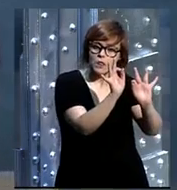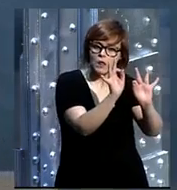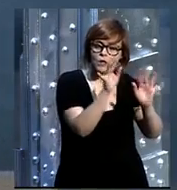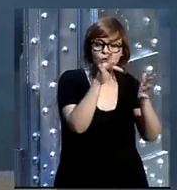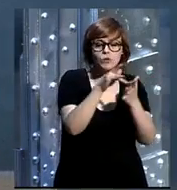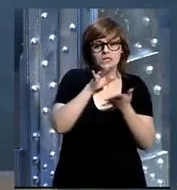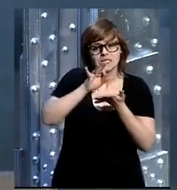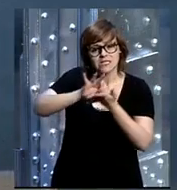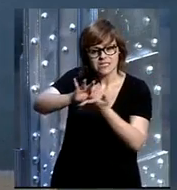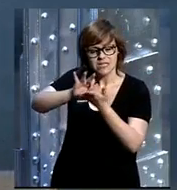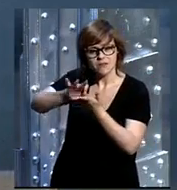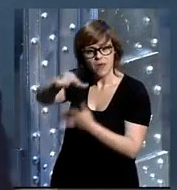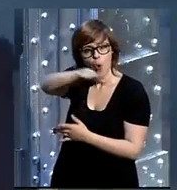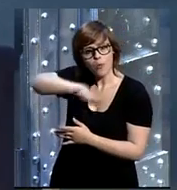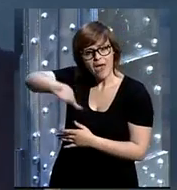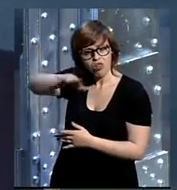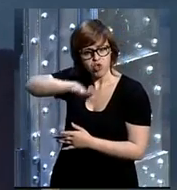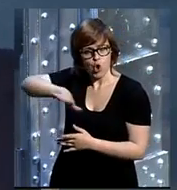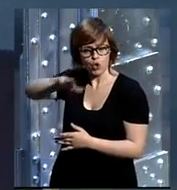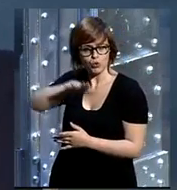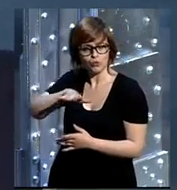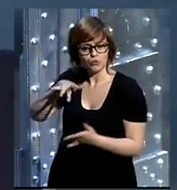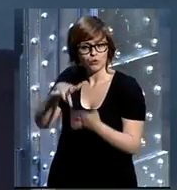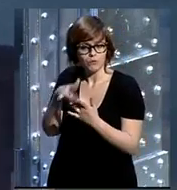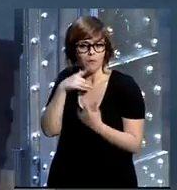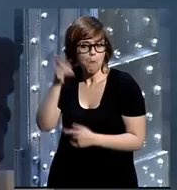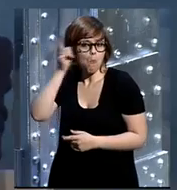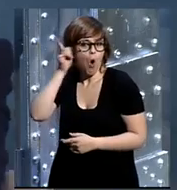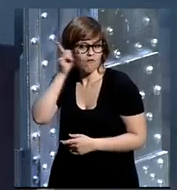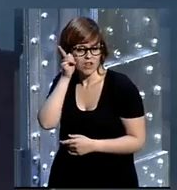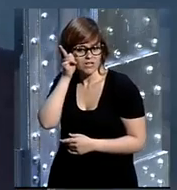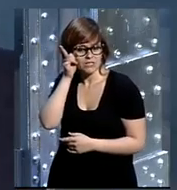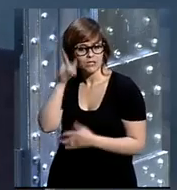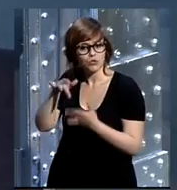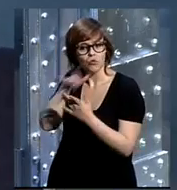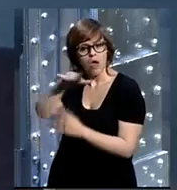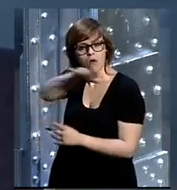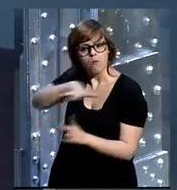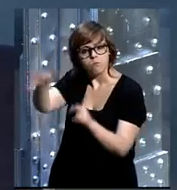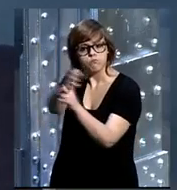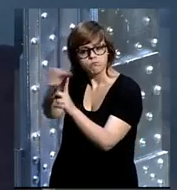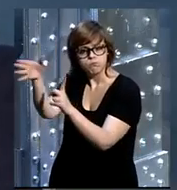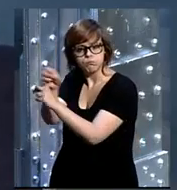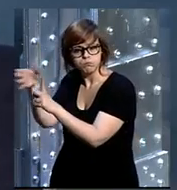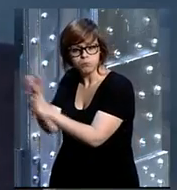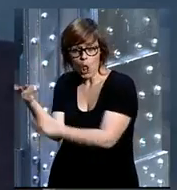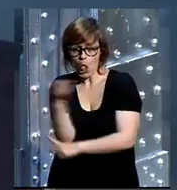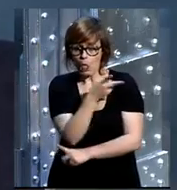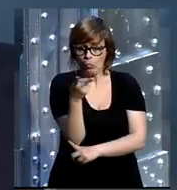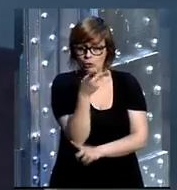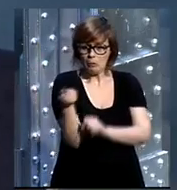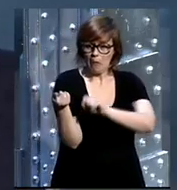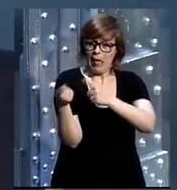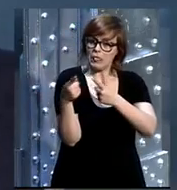los servicios de ubicación que prestan los operadores de telefonía móvil y que proporcionan a los usuarios,